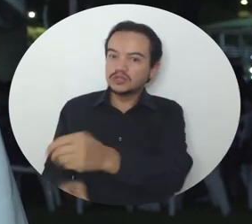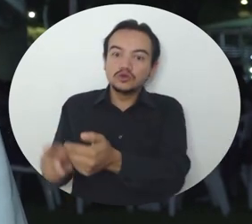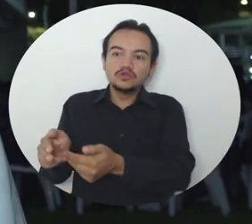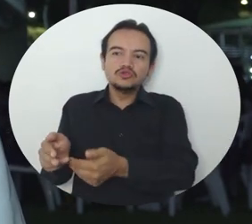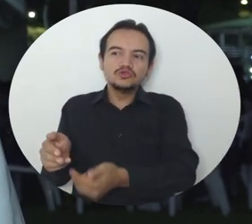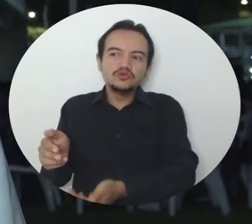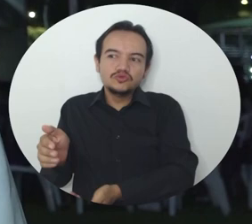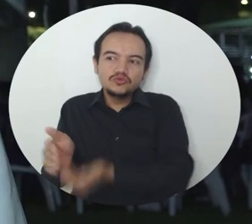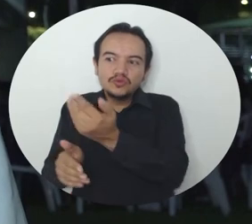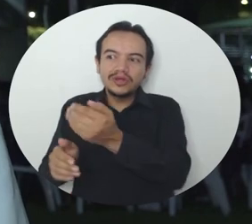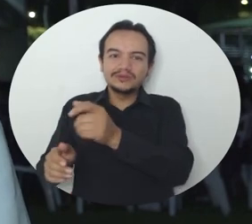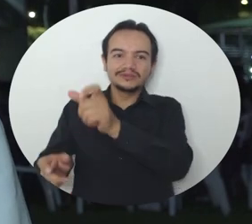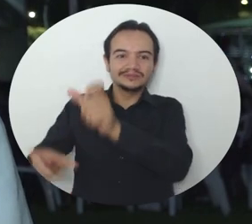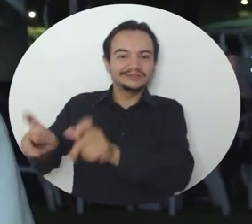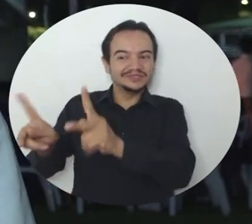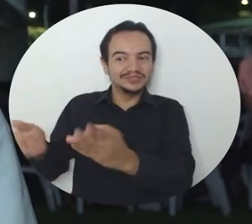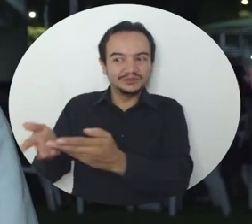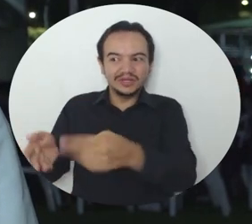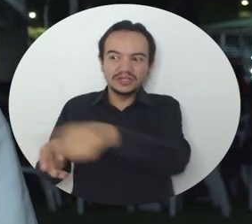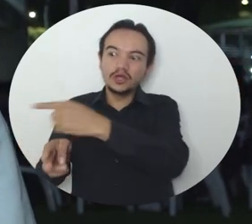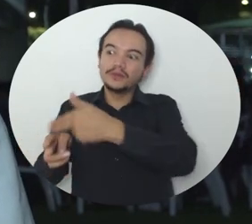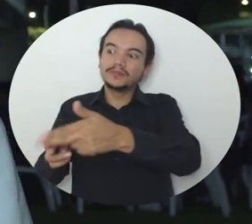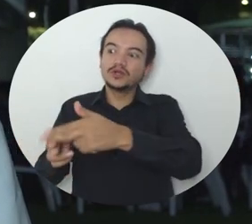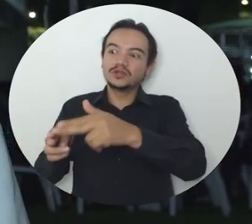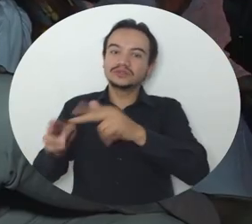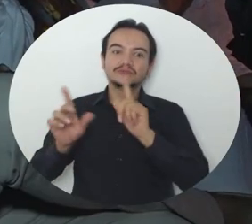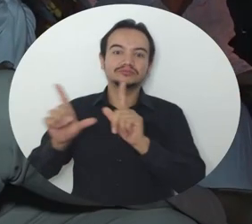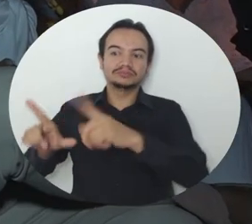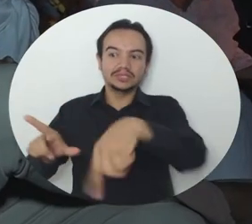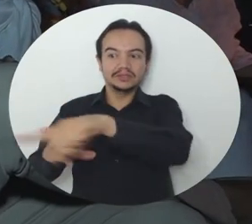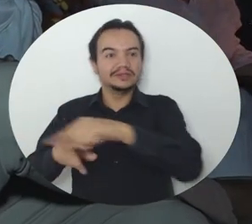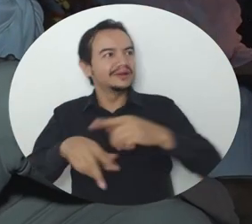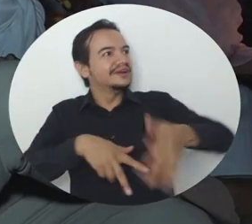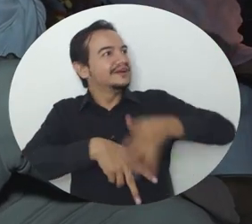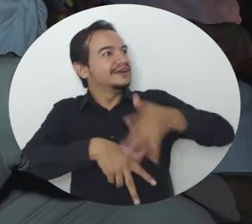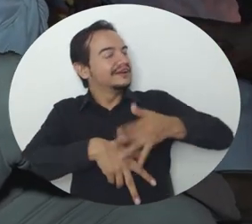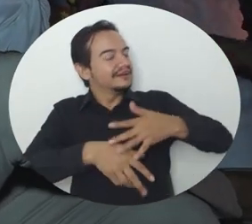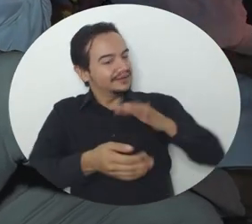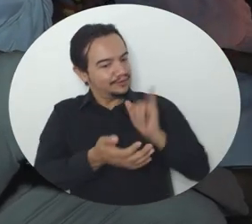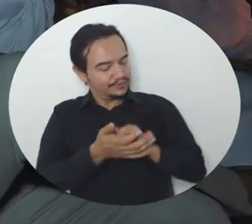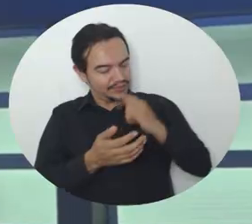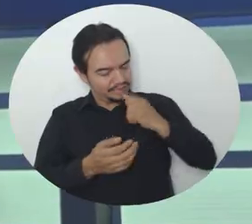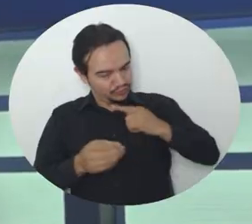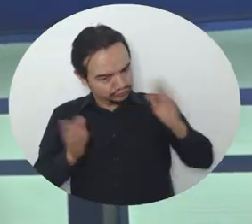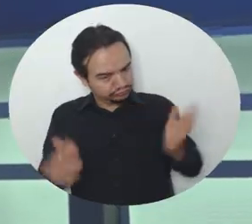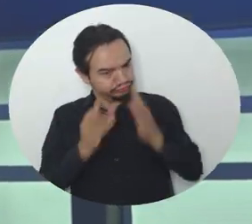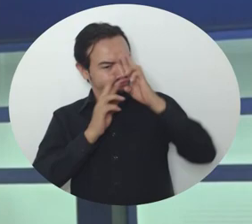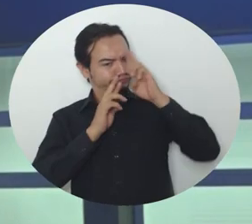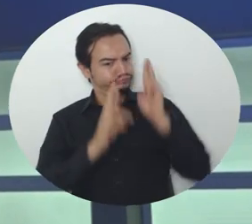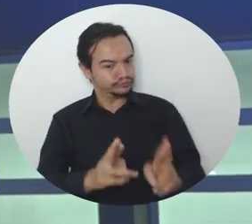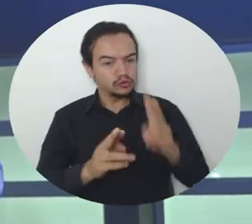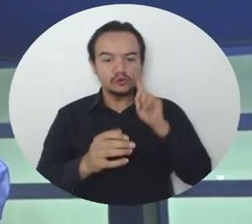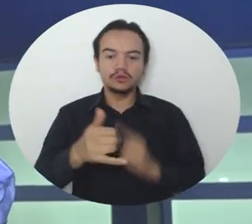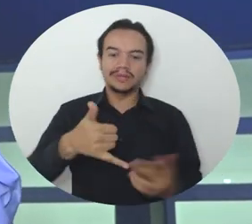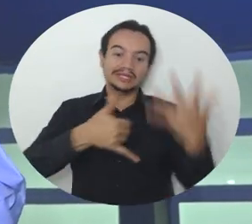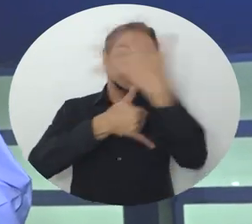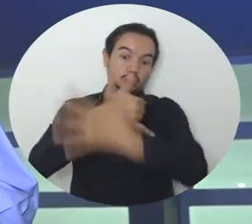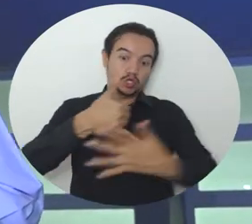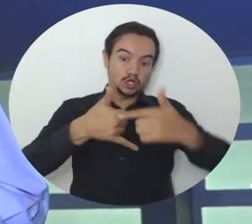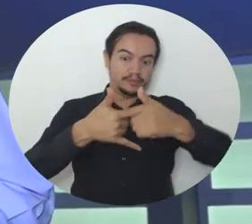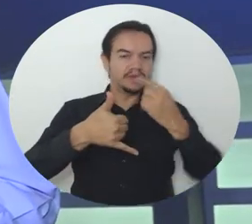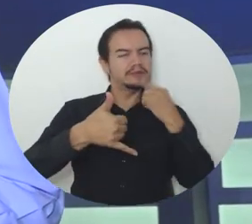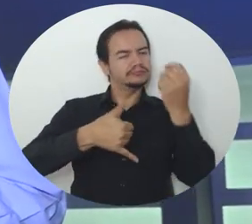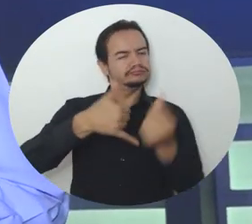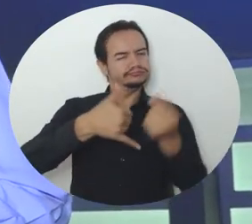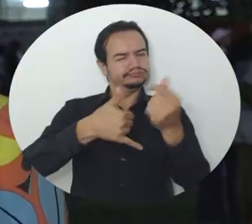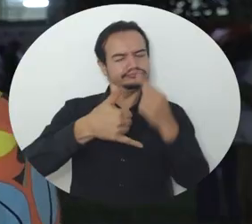la nueva generación porque esta profesión enaltece el proceso de administrativo financiero de todo el rol de